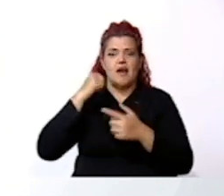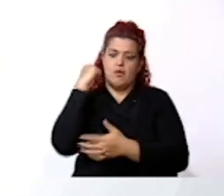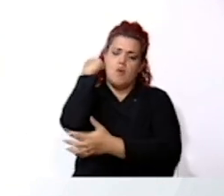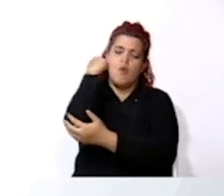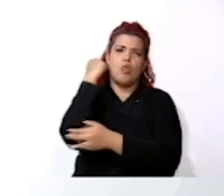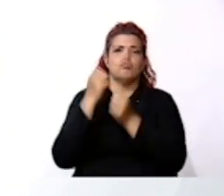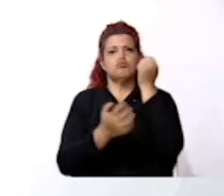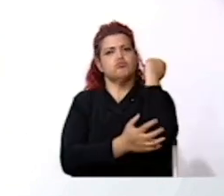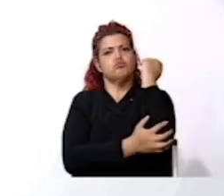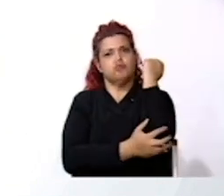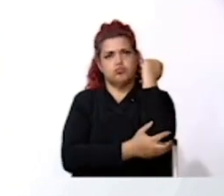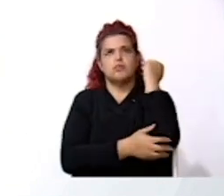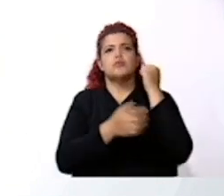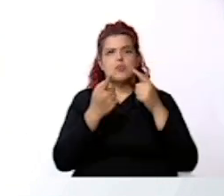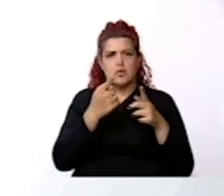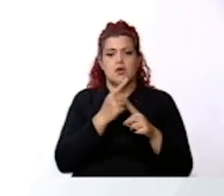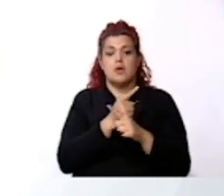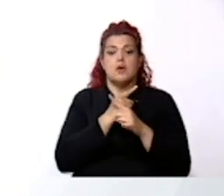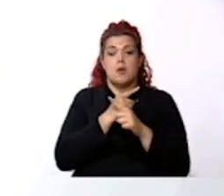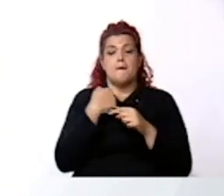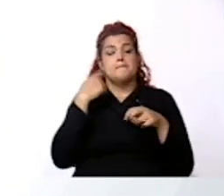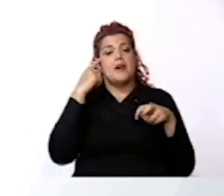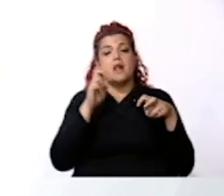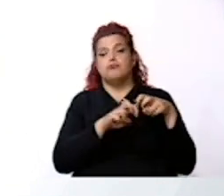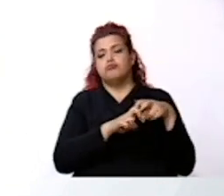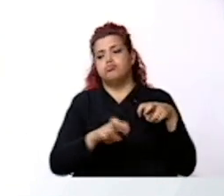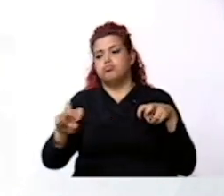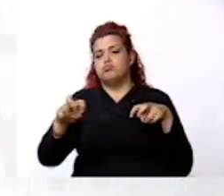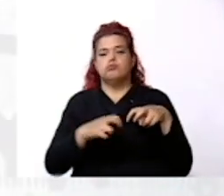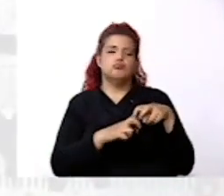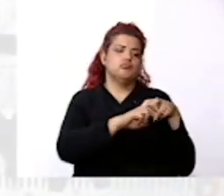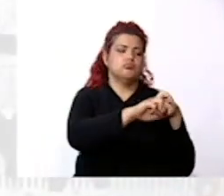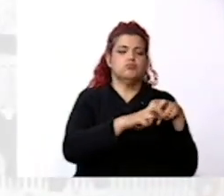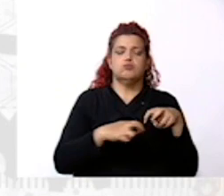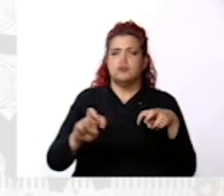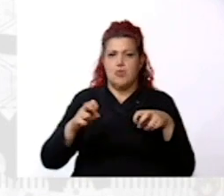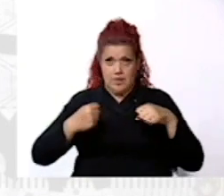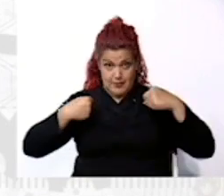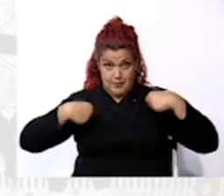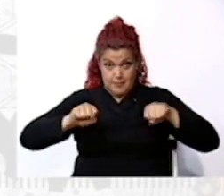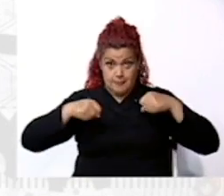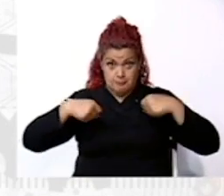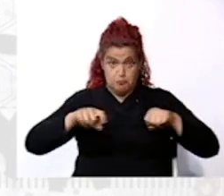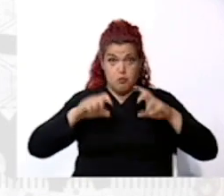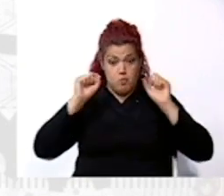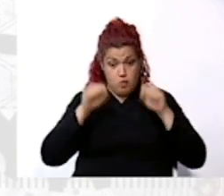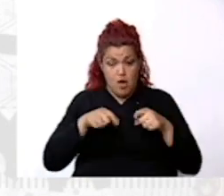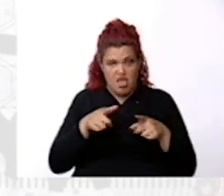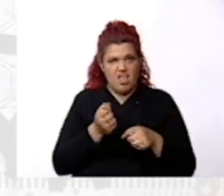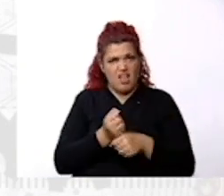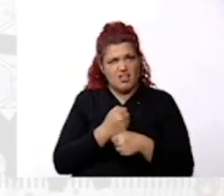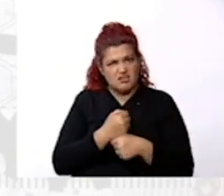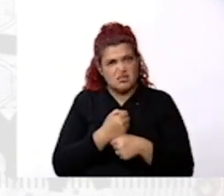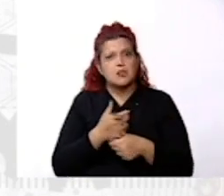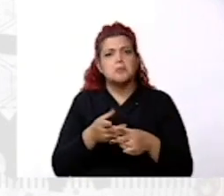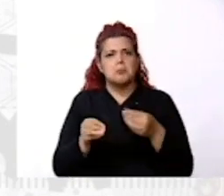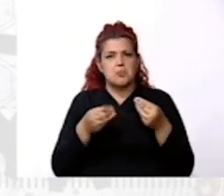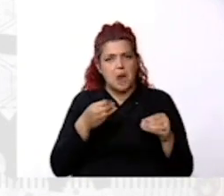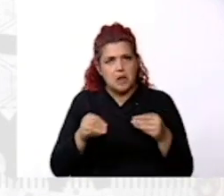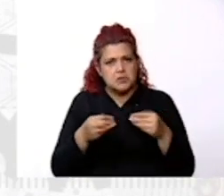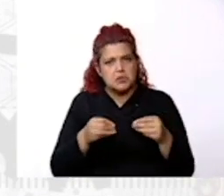poder transportarnos de un lugar a otro. Las motocicletas pueden estar elaboradas con